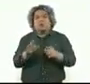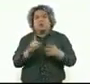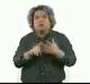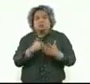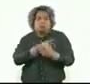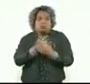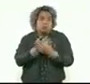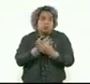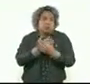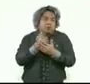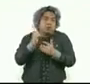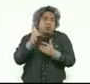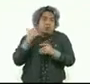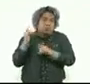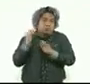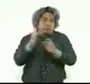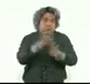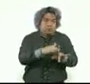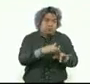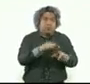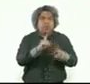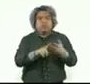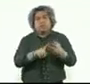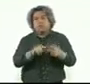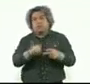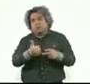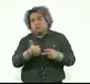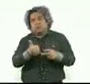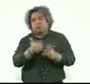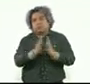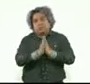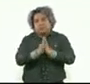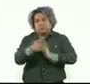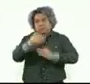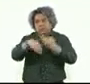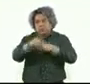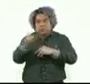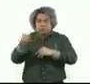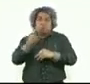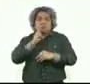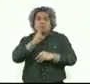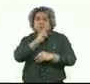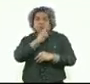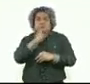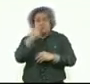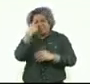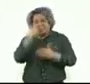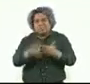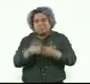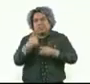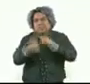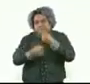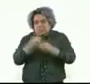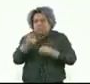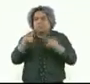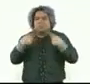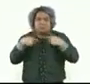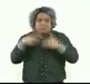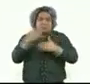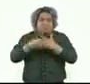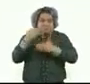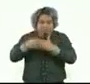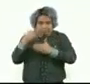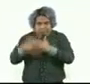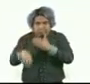estamos esperando pues que vayan más, especialmente, y los que sí, les pedimos mucho el apoyo a ustedes. Creo que todavía falta algún número de personas que no sabe que los que